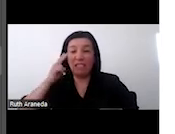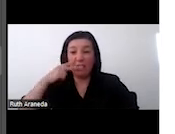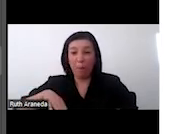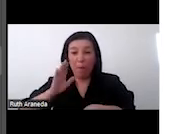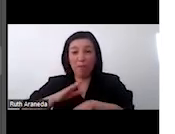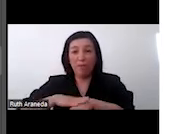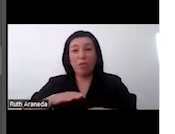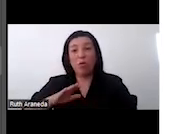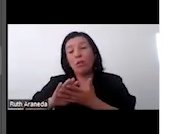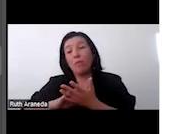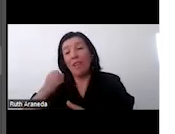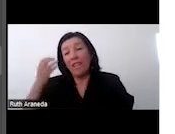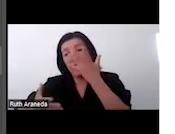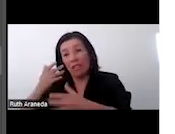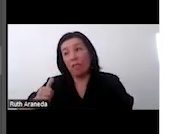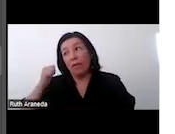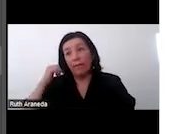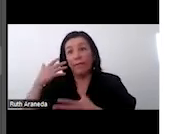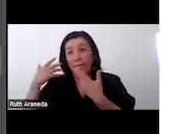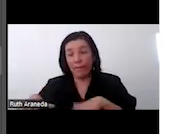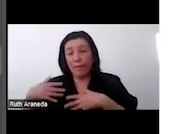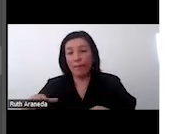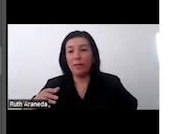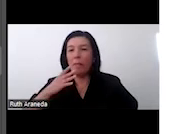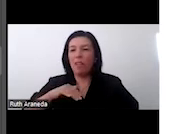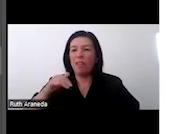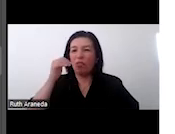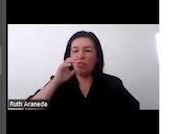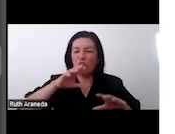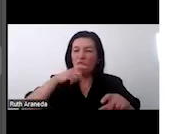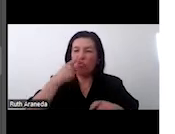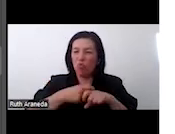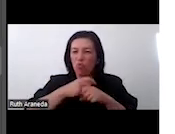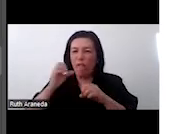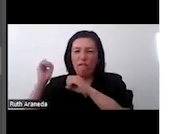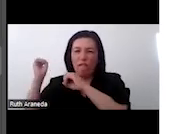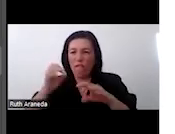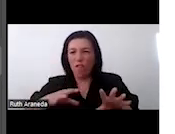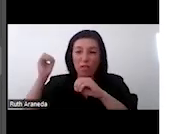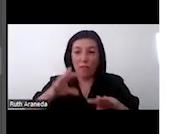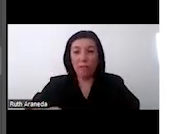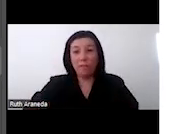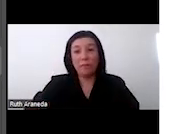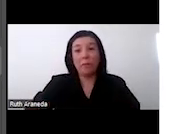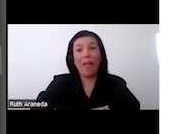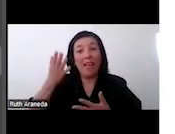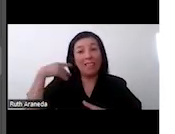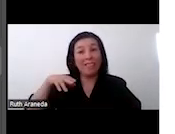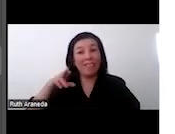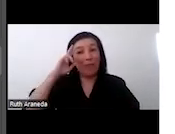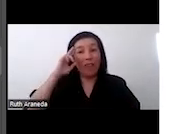hubo uno, botadero de escombros, pero por ejemplo cuando ocurre el estallido social ocurre algo